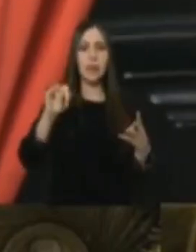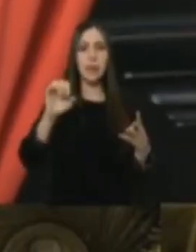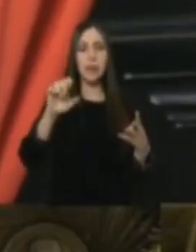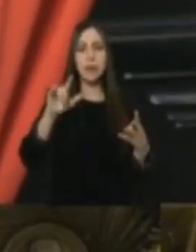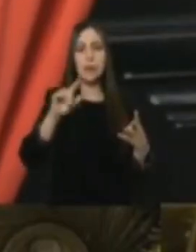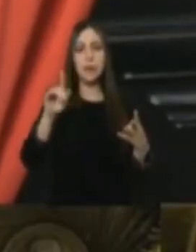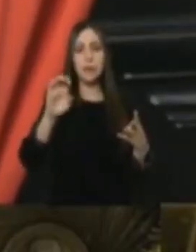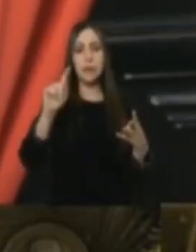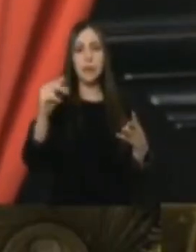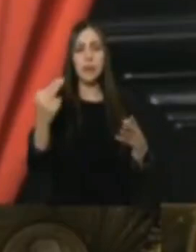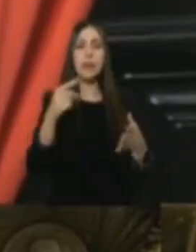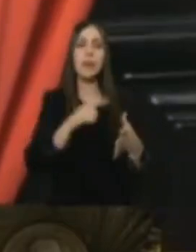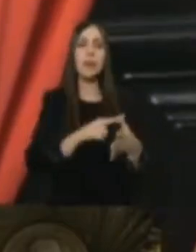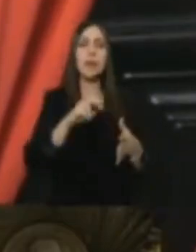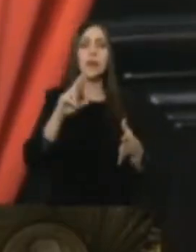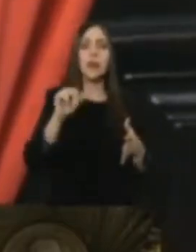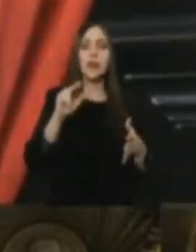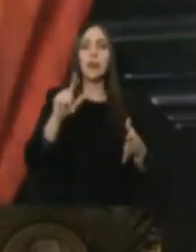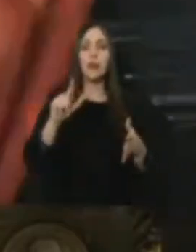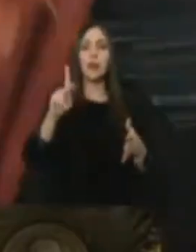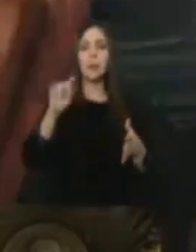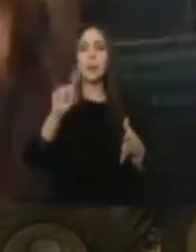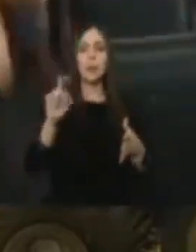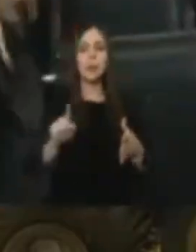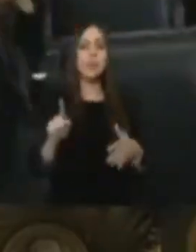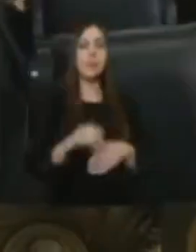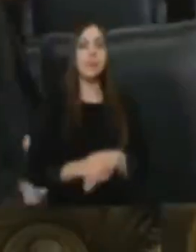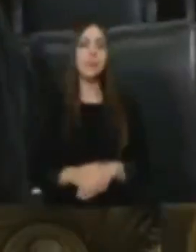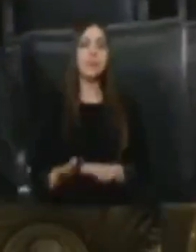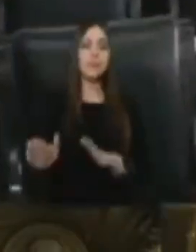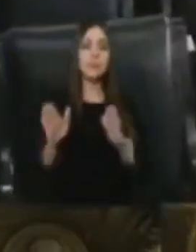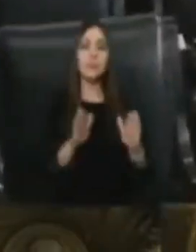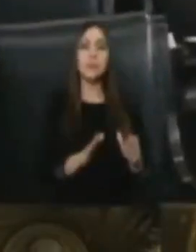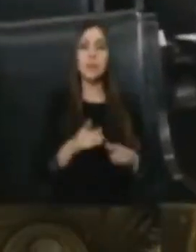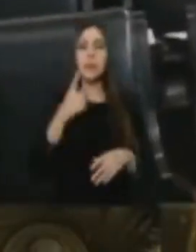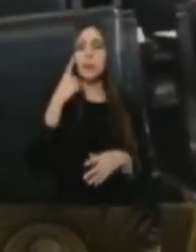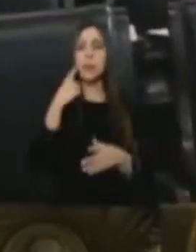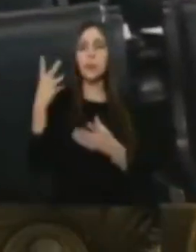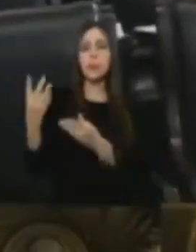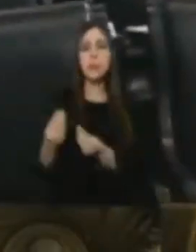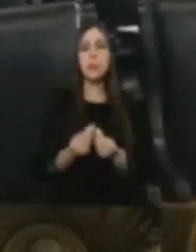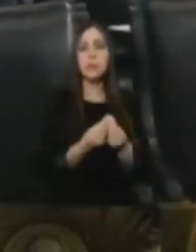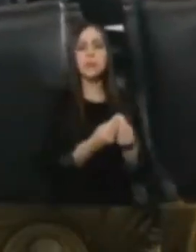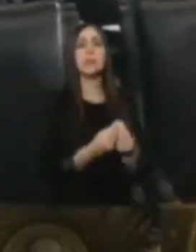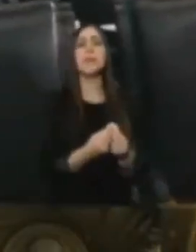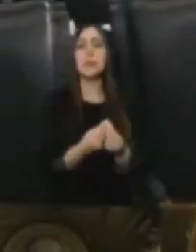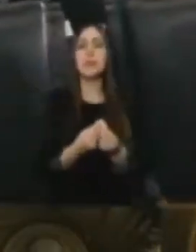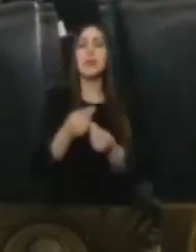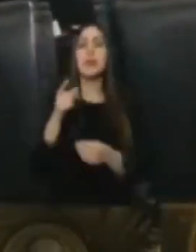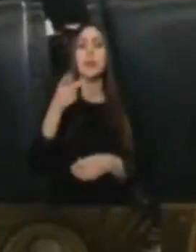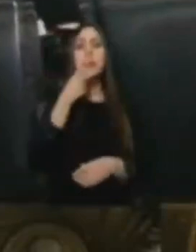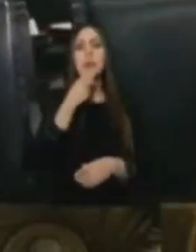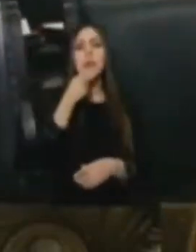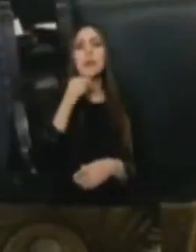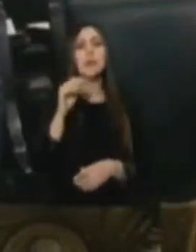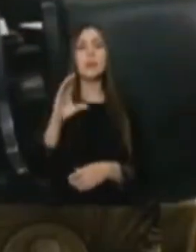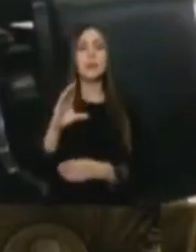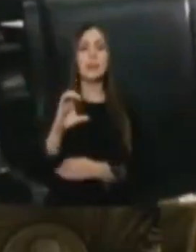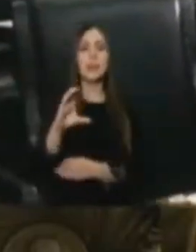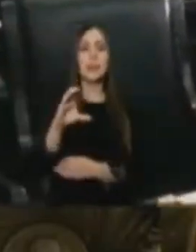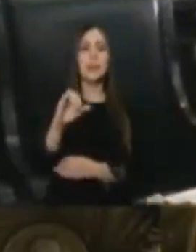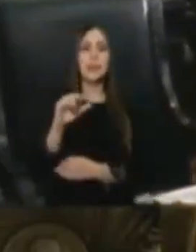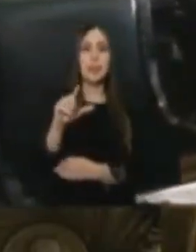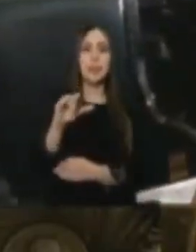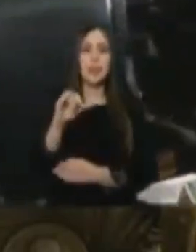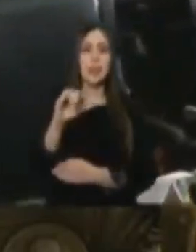senador Raúl Paz Alonso. Para recibir al doctor Rutilio Escandón Cadenas, gobernador constitucional del Estado